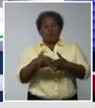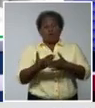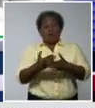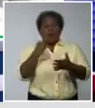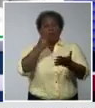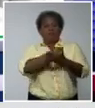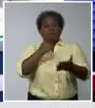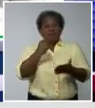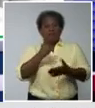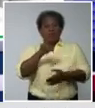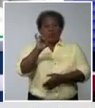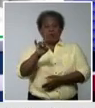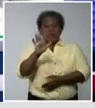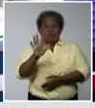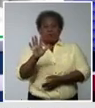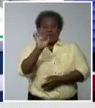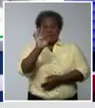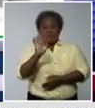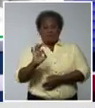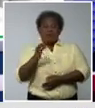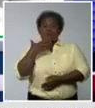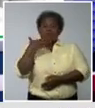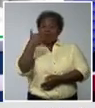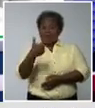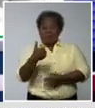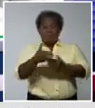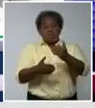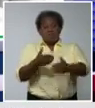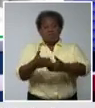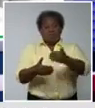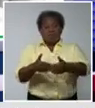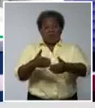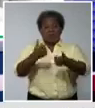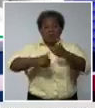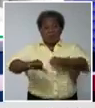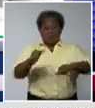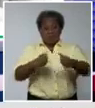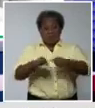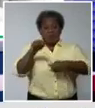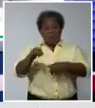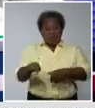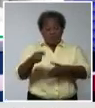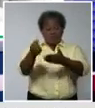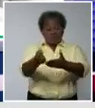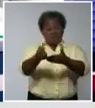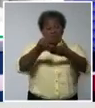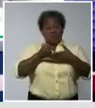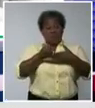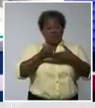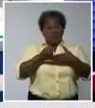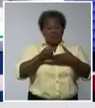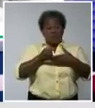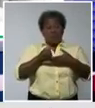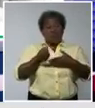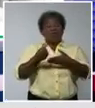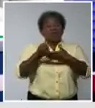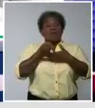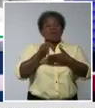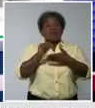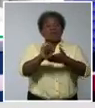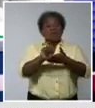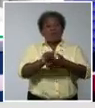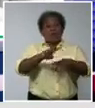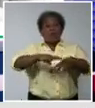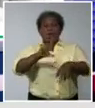el 95% de calidad de procesamiento, una acción que permite se le preste servicios también a las provincias de Holguín